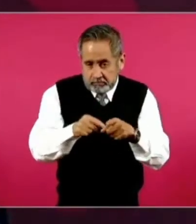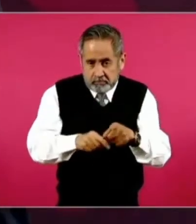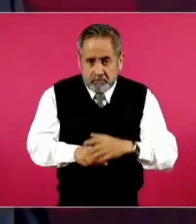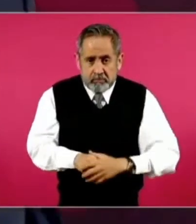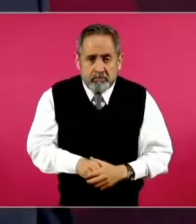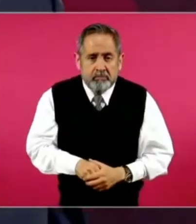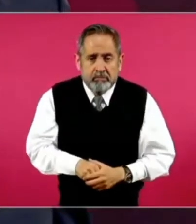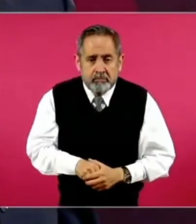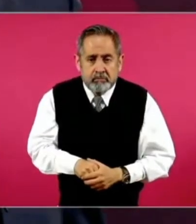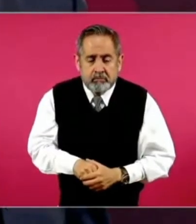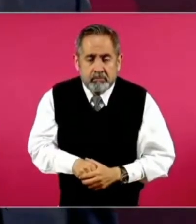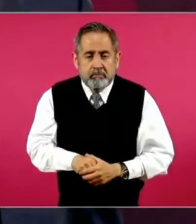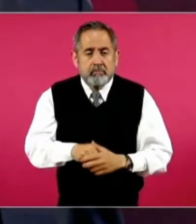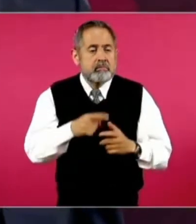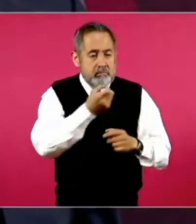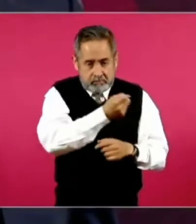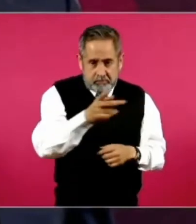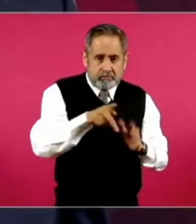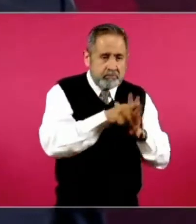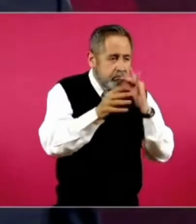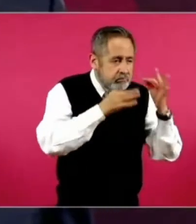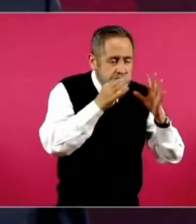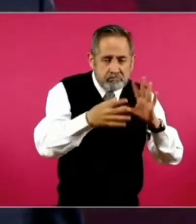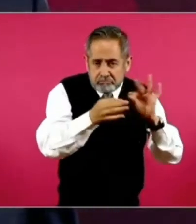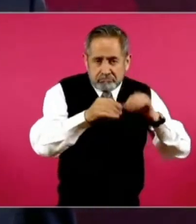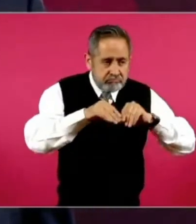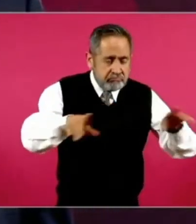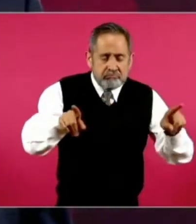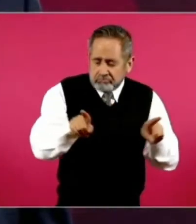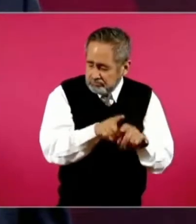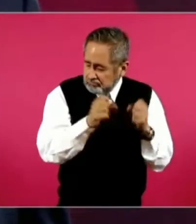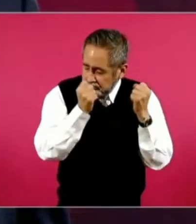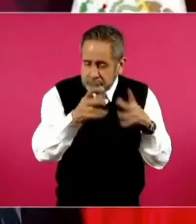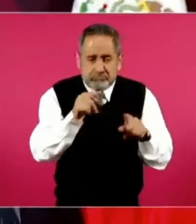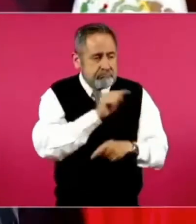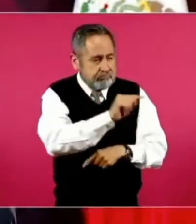y medios de comunicación